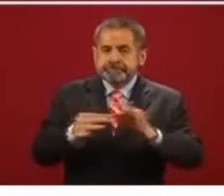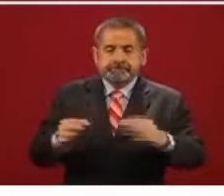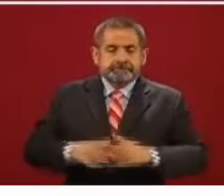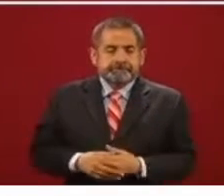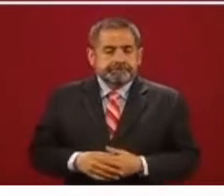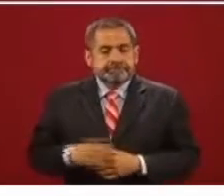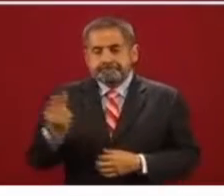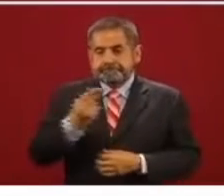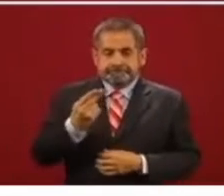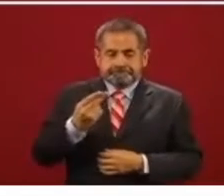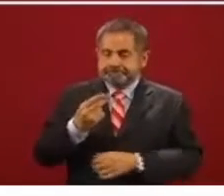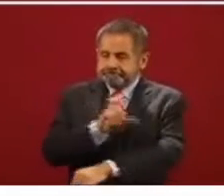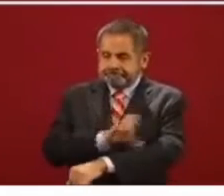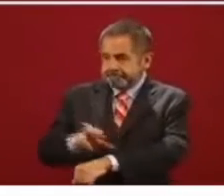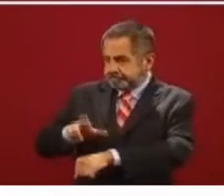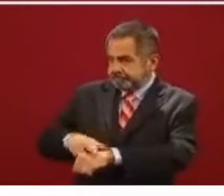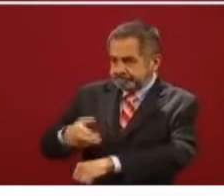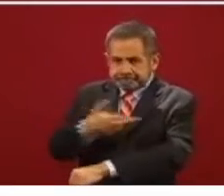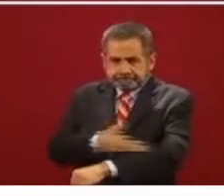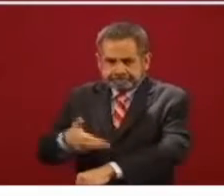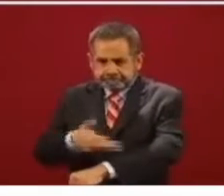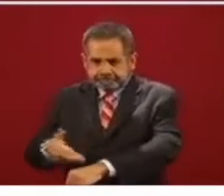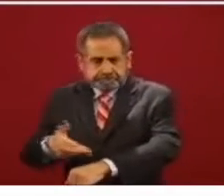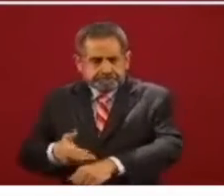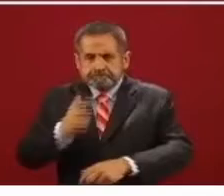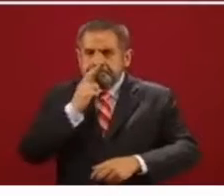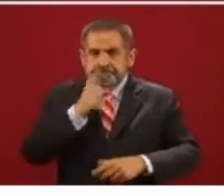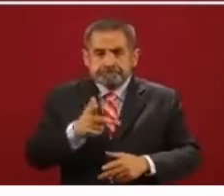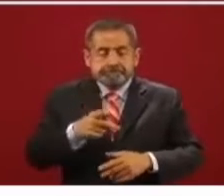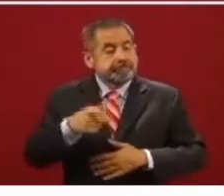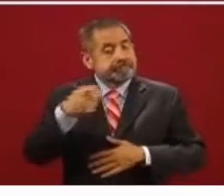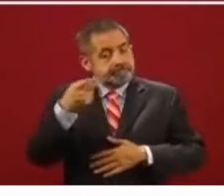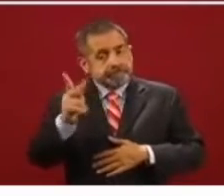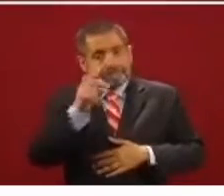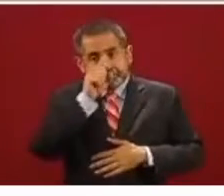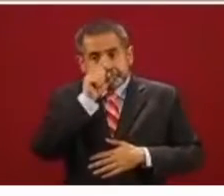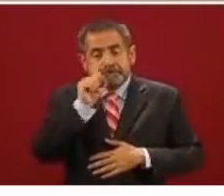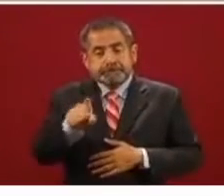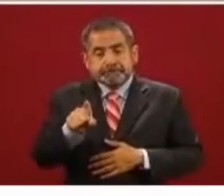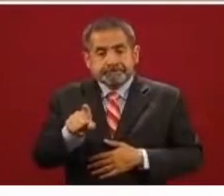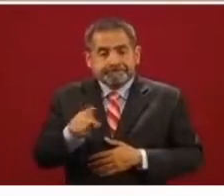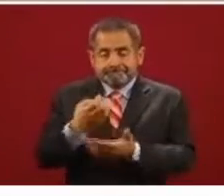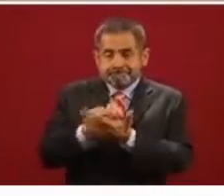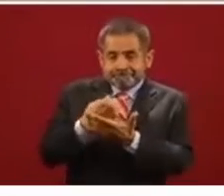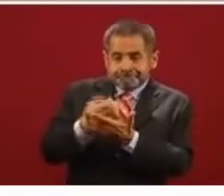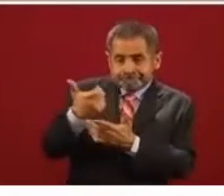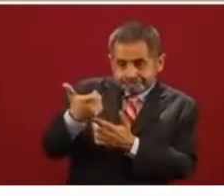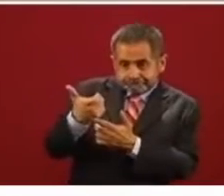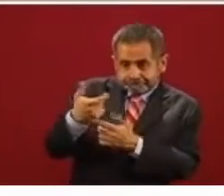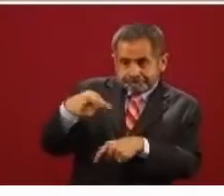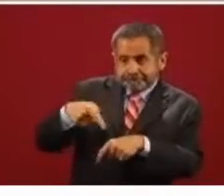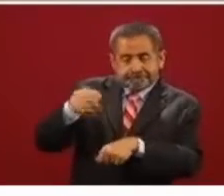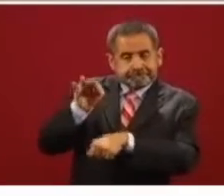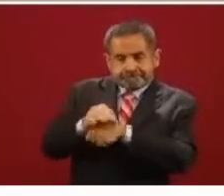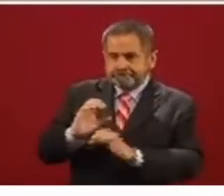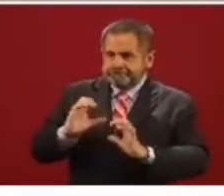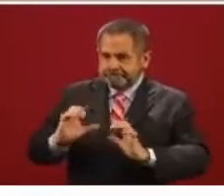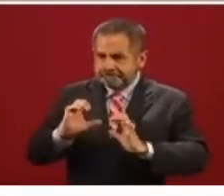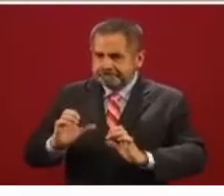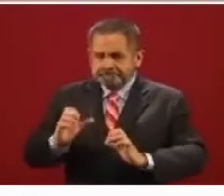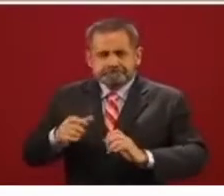tenemos que tener mejor coordinación sanitaria, pero vamos a proteger la actividad económica